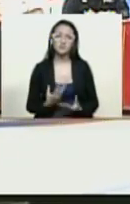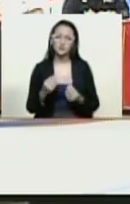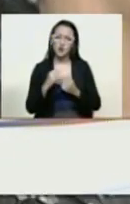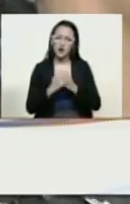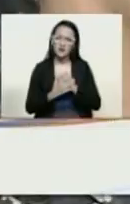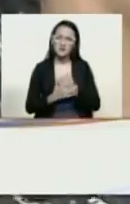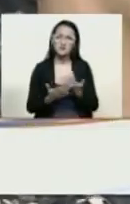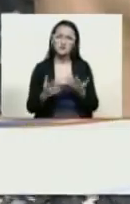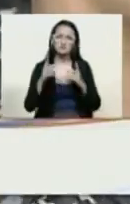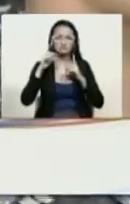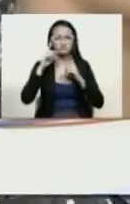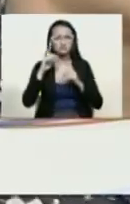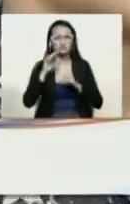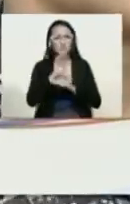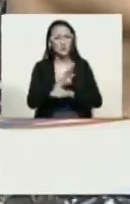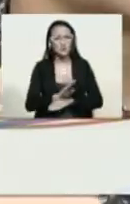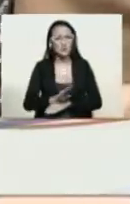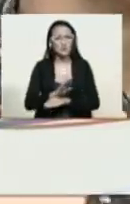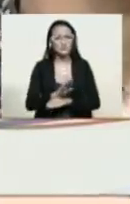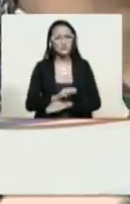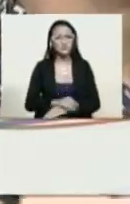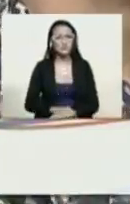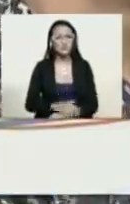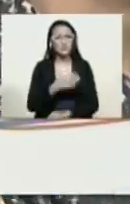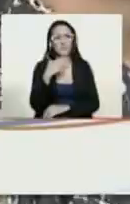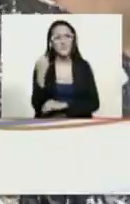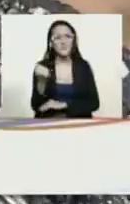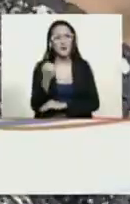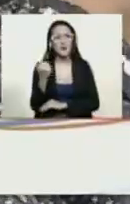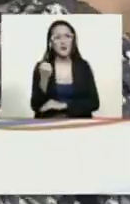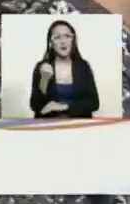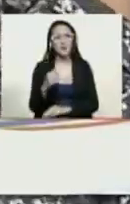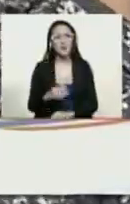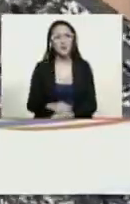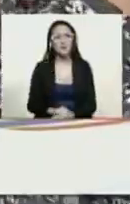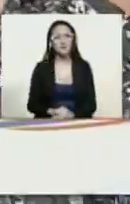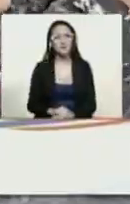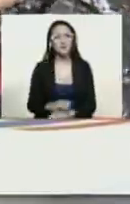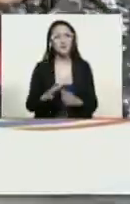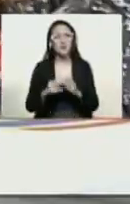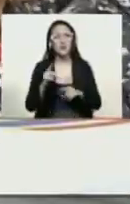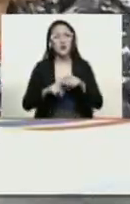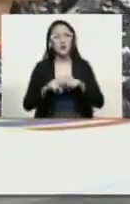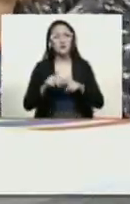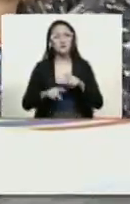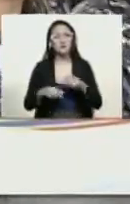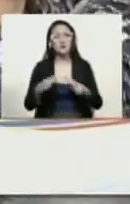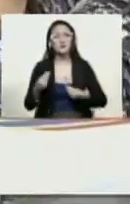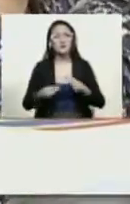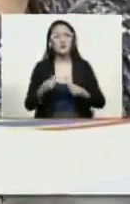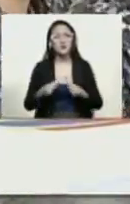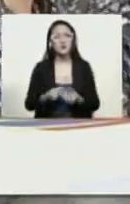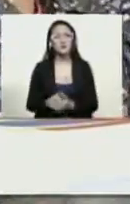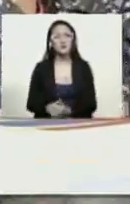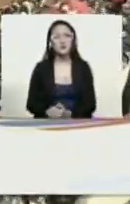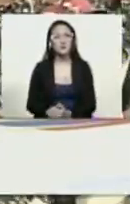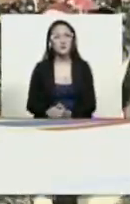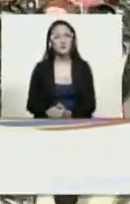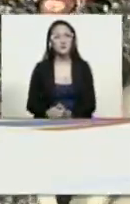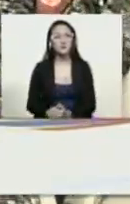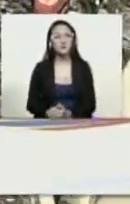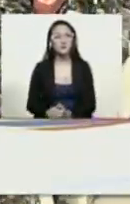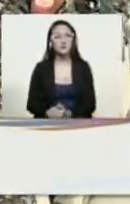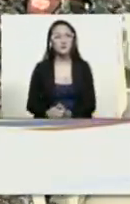cariño, mucha dedicación, ser el mejor en todo lo que hacemos, no escatimar